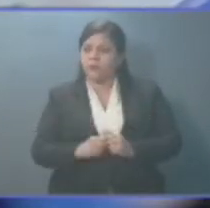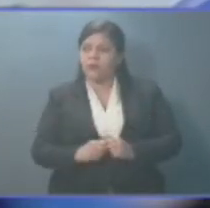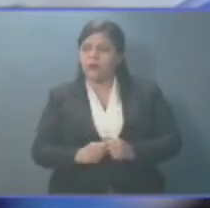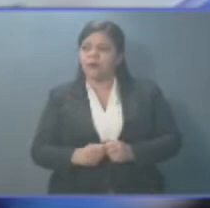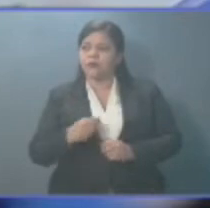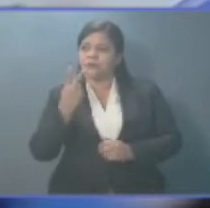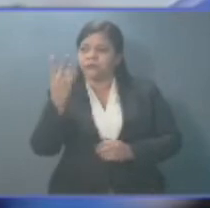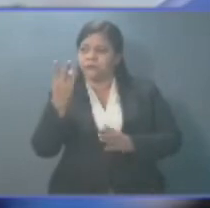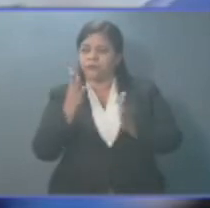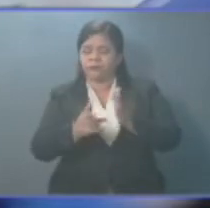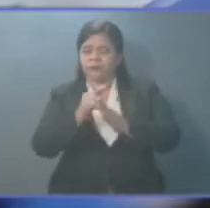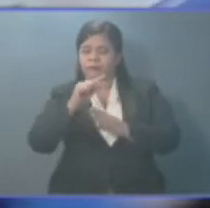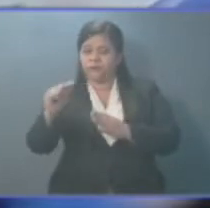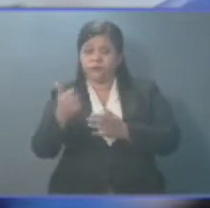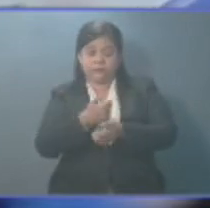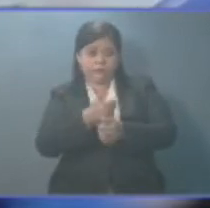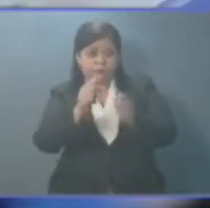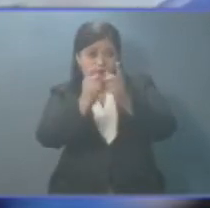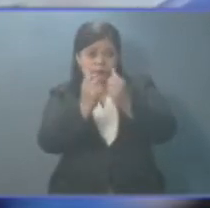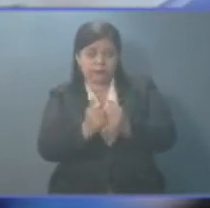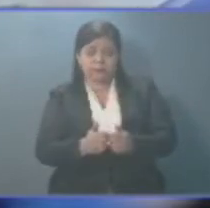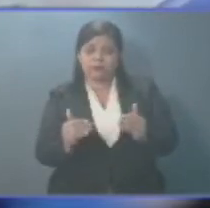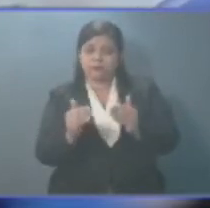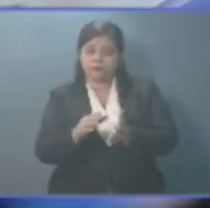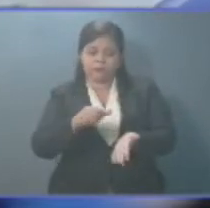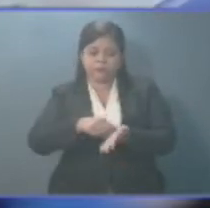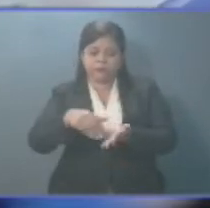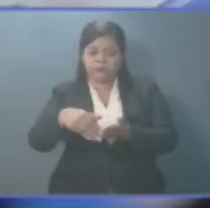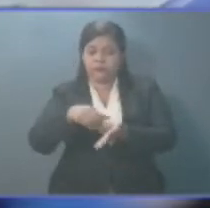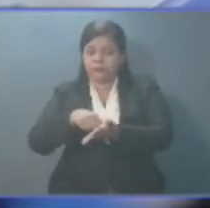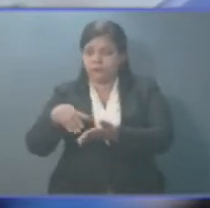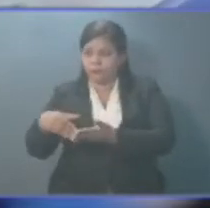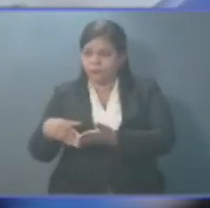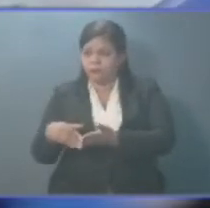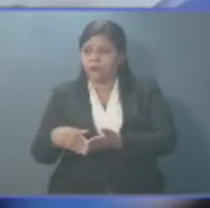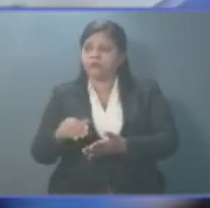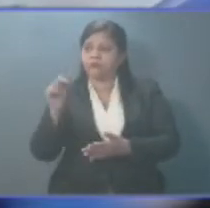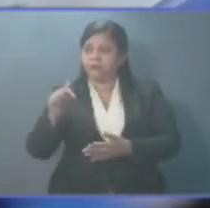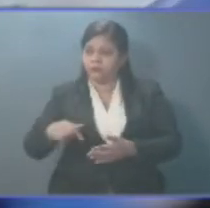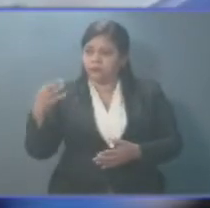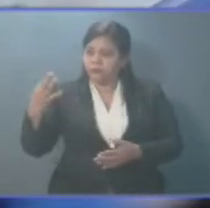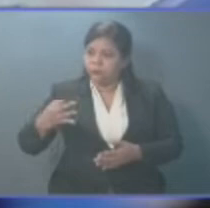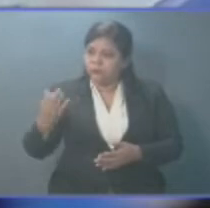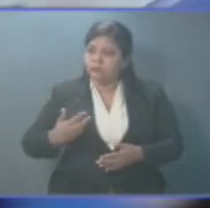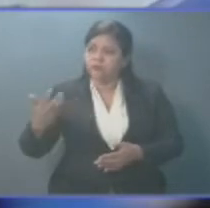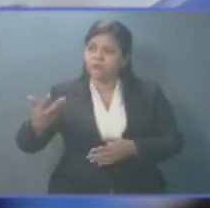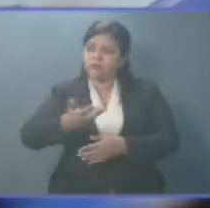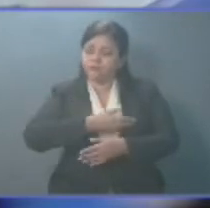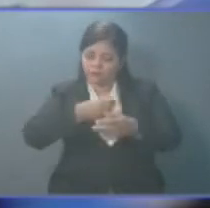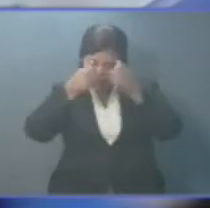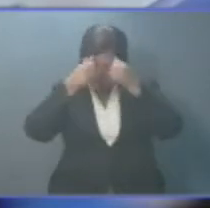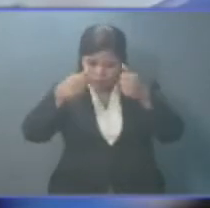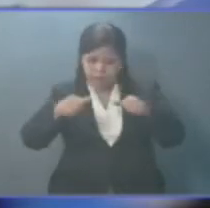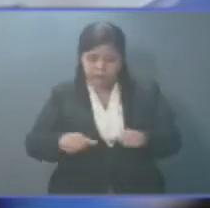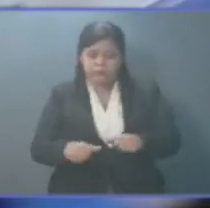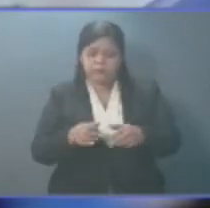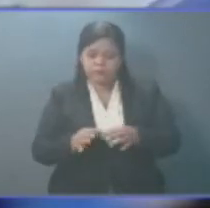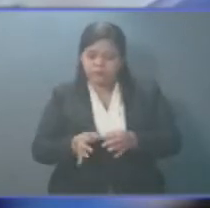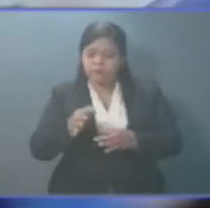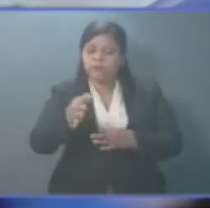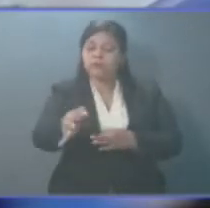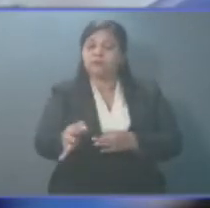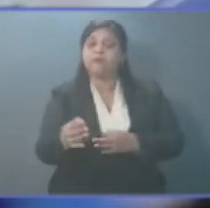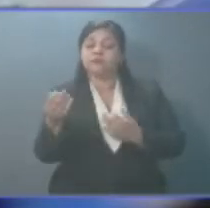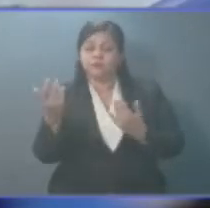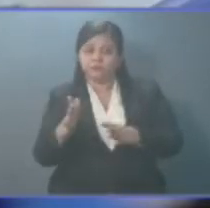de instituciones autónomas y municipalidades, que es necesario aprobar la prórroga en la vigencia